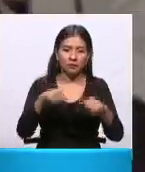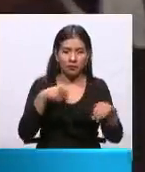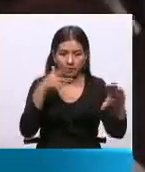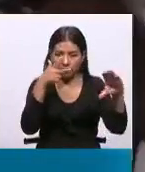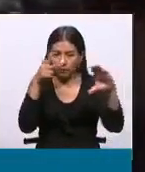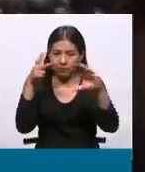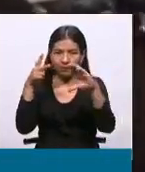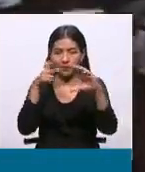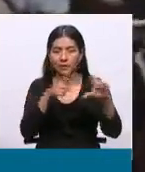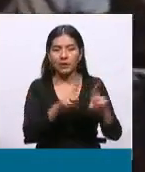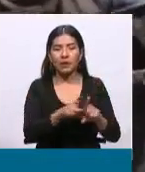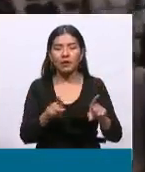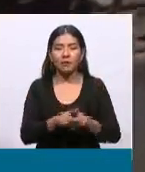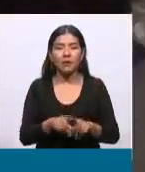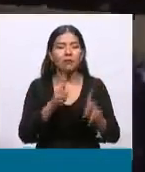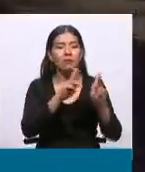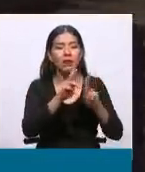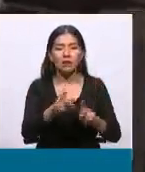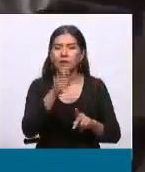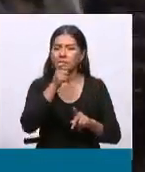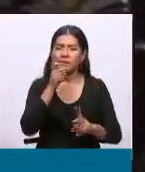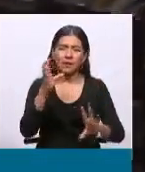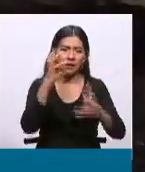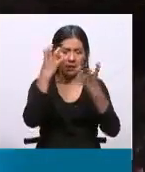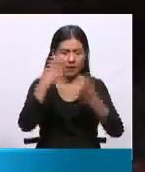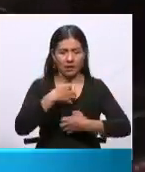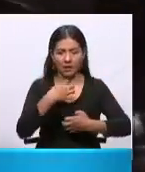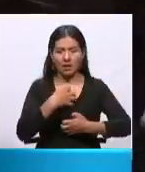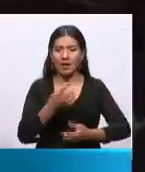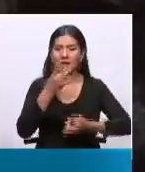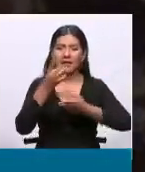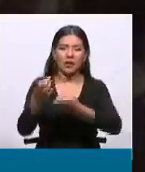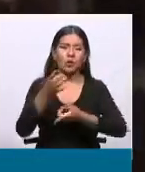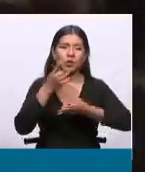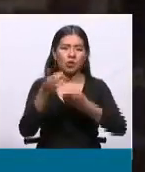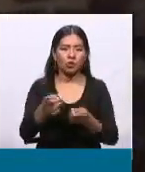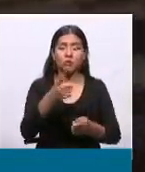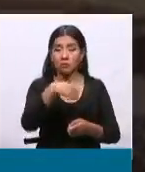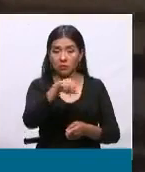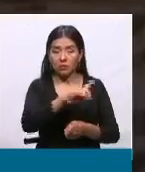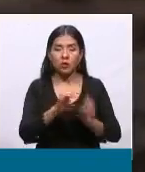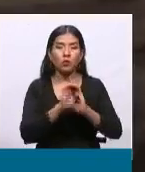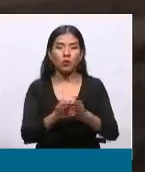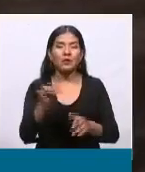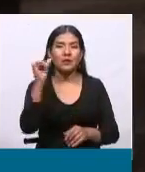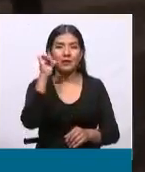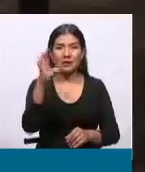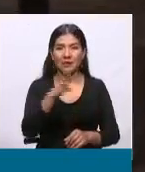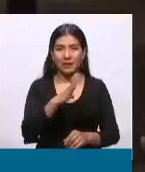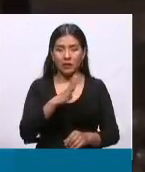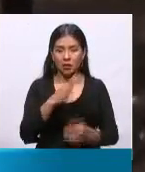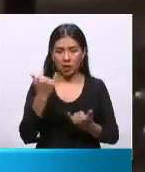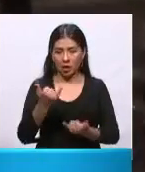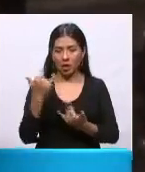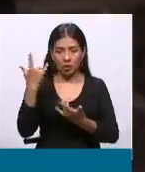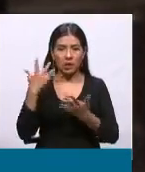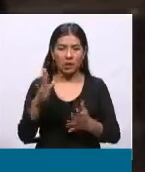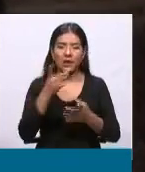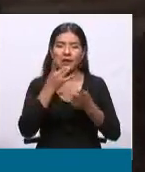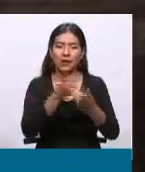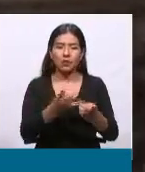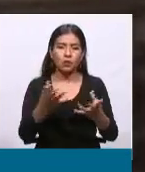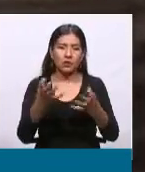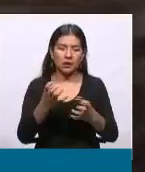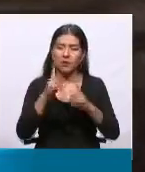poder también hacer escuchar sus quejas, las denuncias que tienen. Una de las señoras, estamos justamente, que quiere denunciar lo que ha